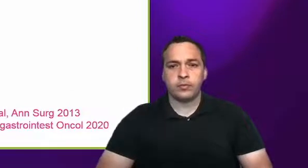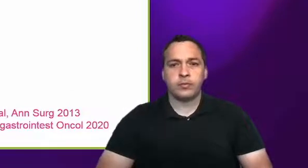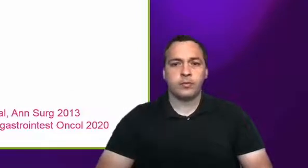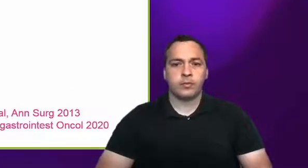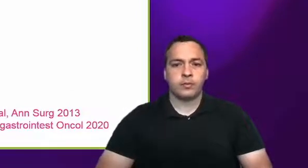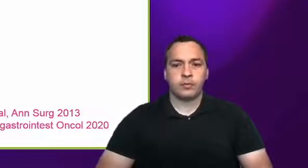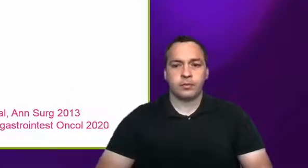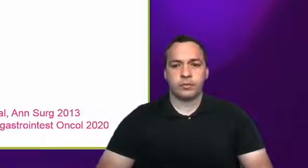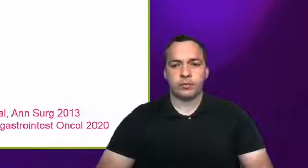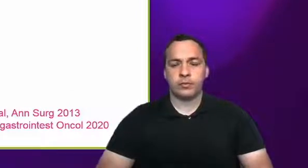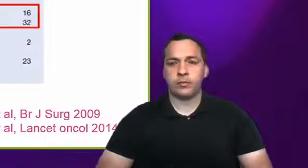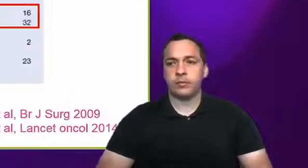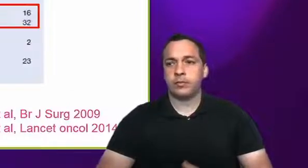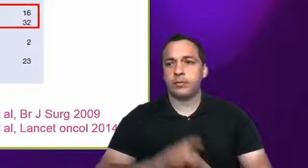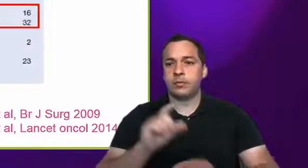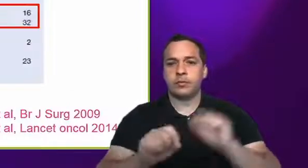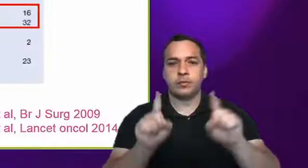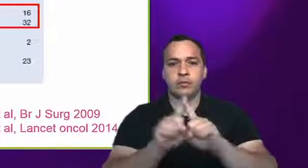para trasplante de hígado.